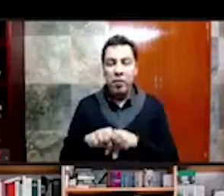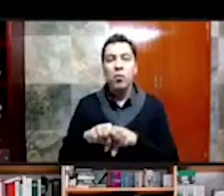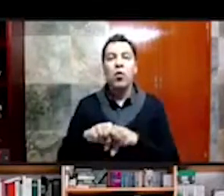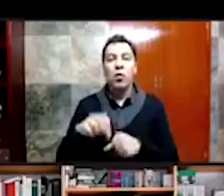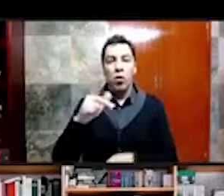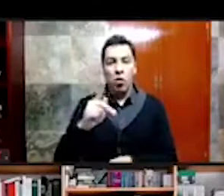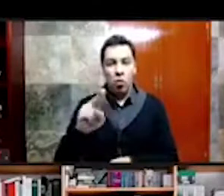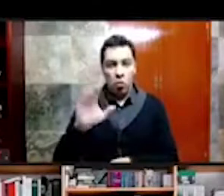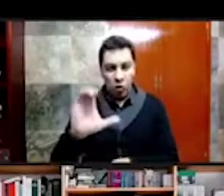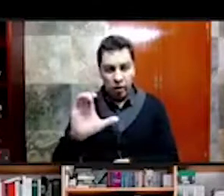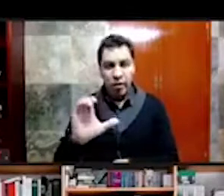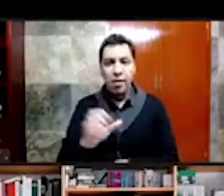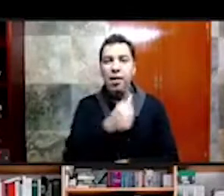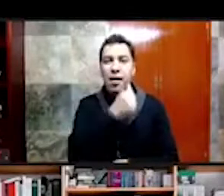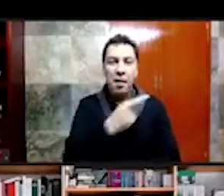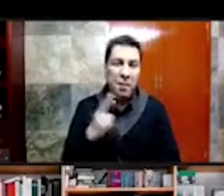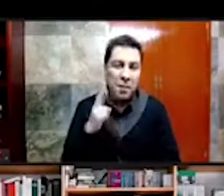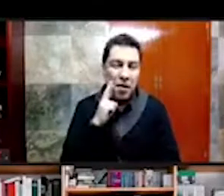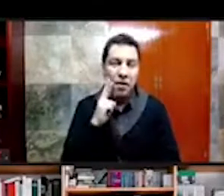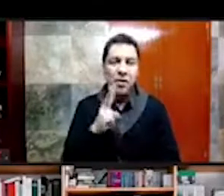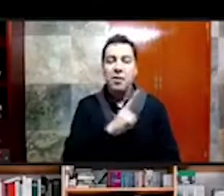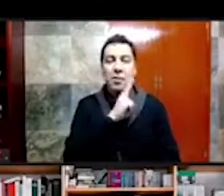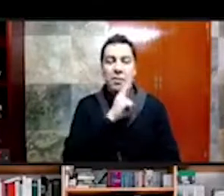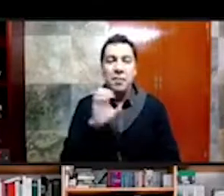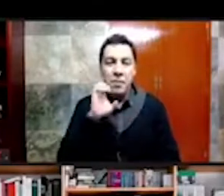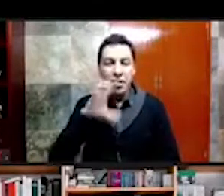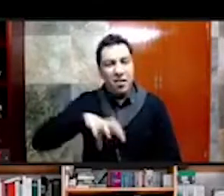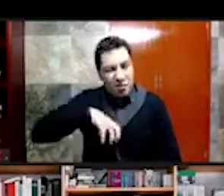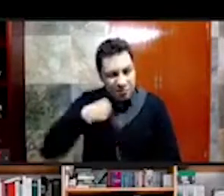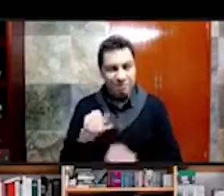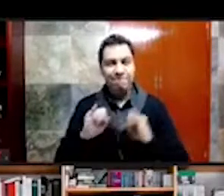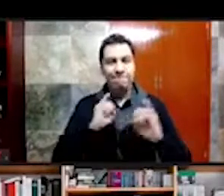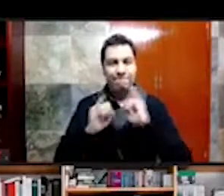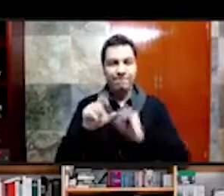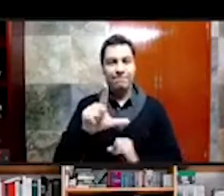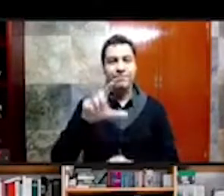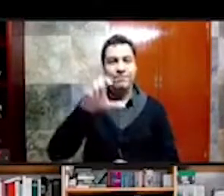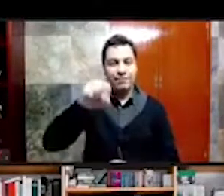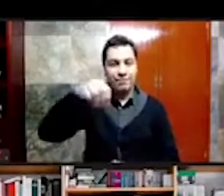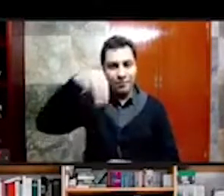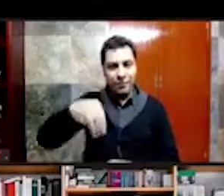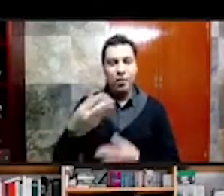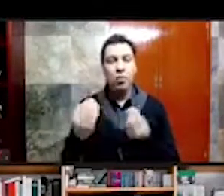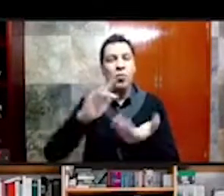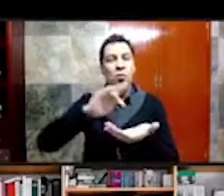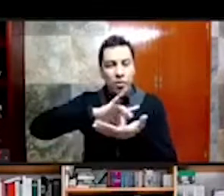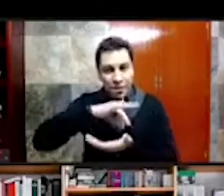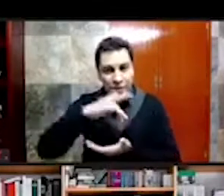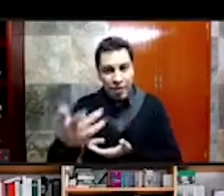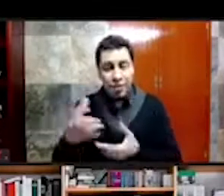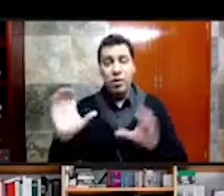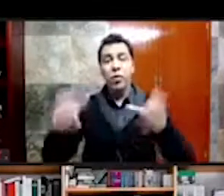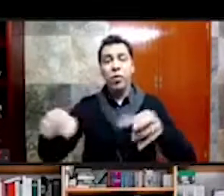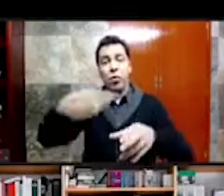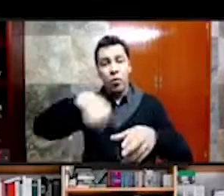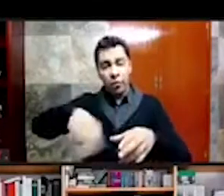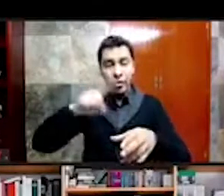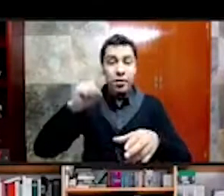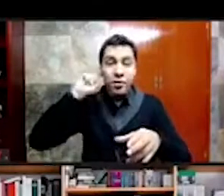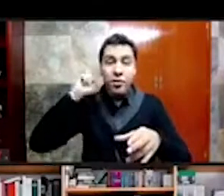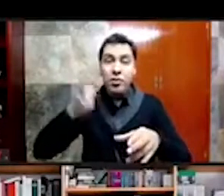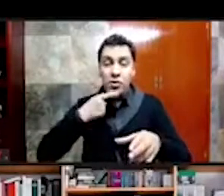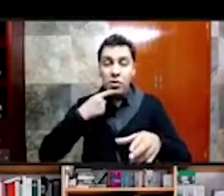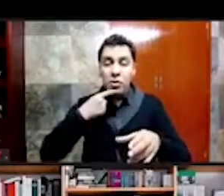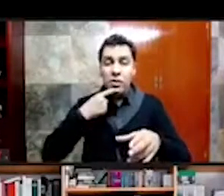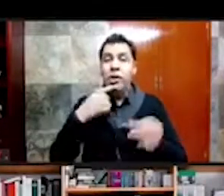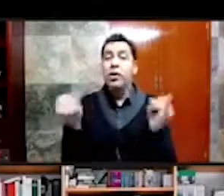Vianey, muchísimas gracias por este gran esfuerzo en llevar el trabajo a esa comunidad también